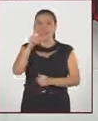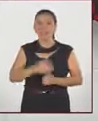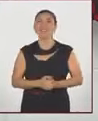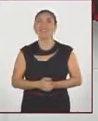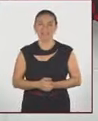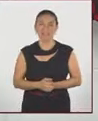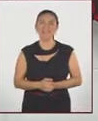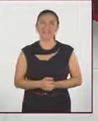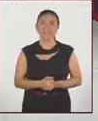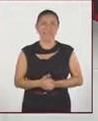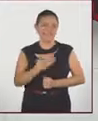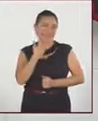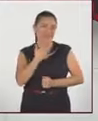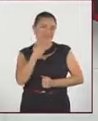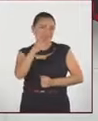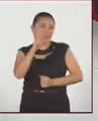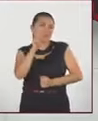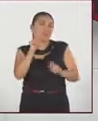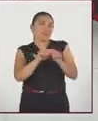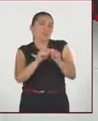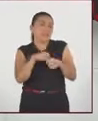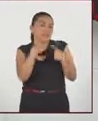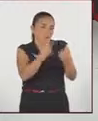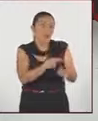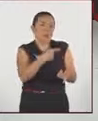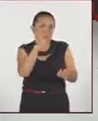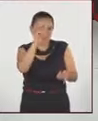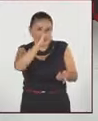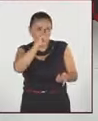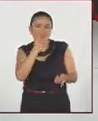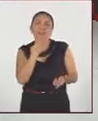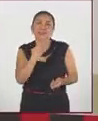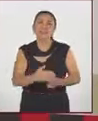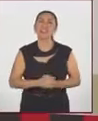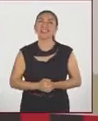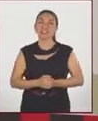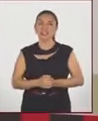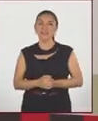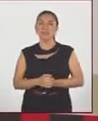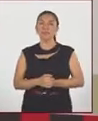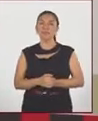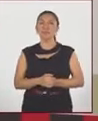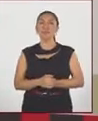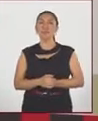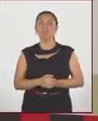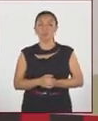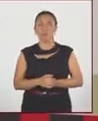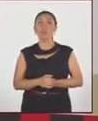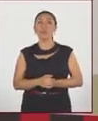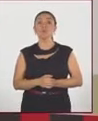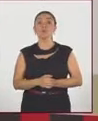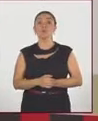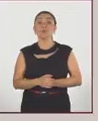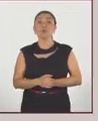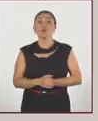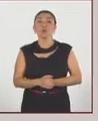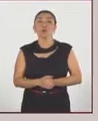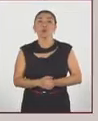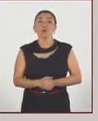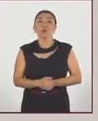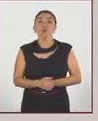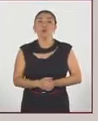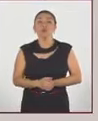Perfecto, buen consejo, ¿no? Les decía, ahora sí, ¿cuándo derivar? Marcha